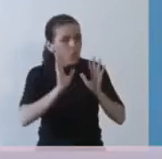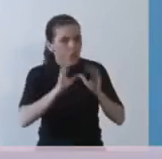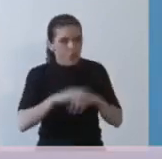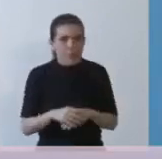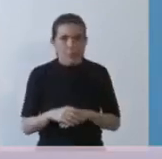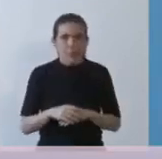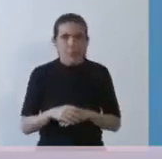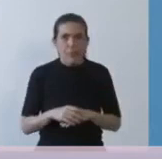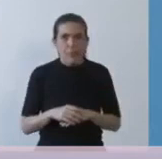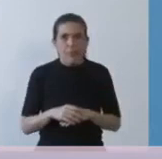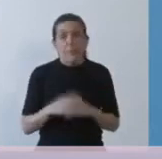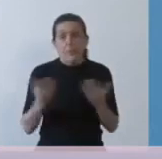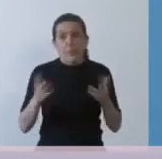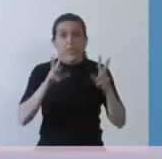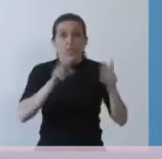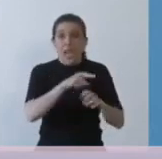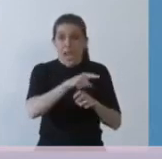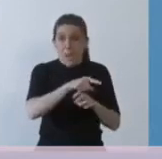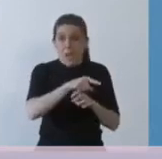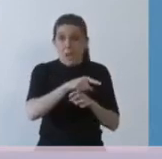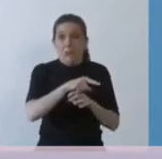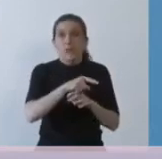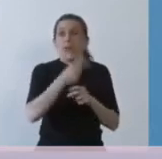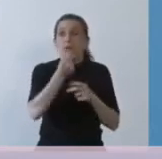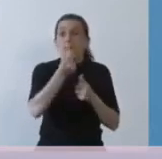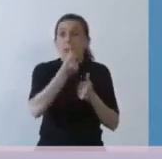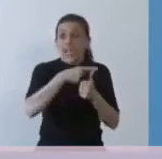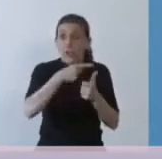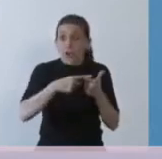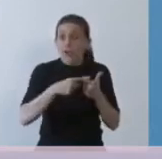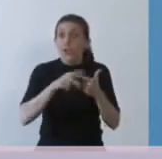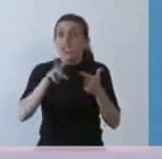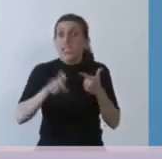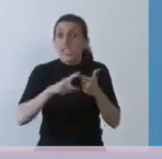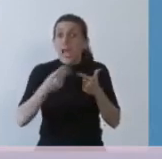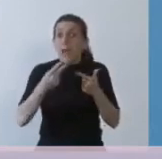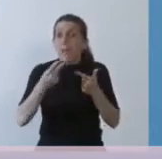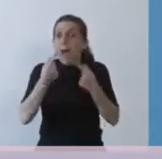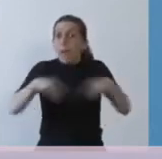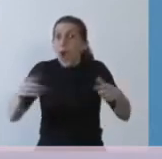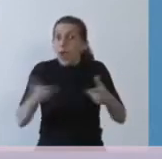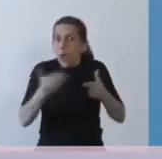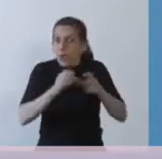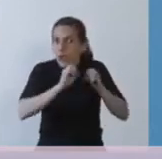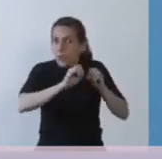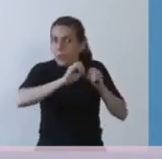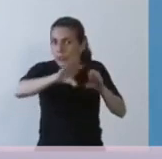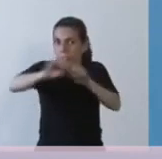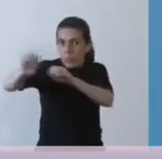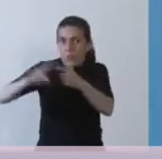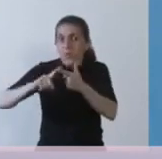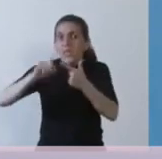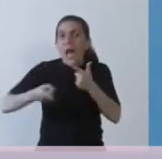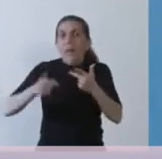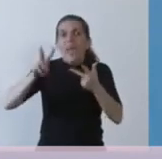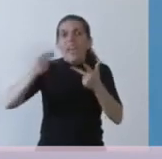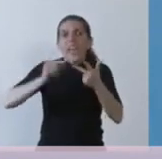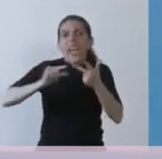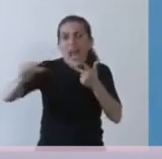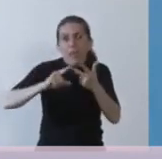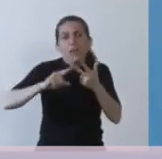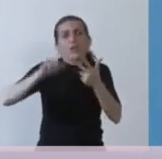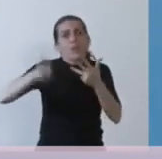eh tanto en la cuestión de precios en la cuestión de abastecimiento en la cuestión de créditos Y en todo lo